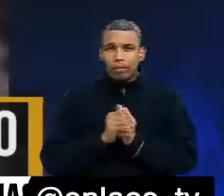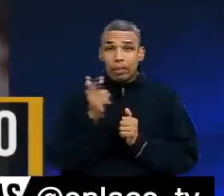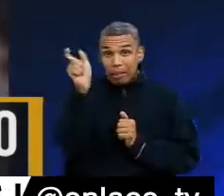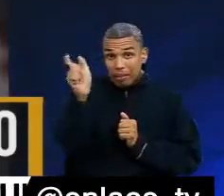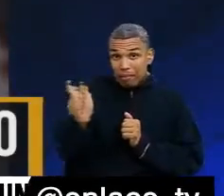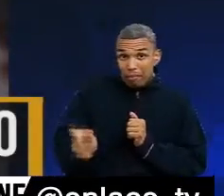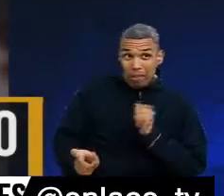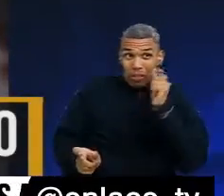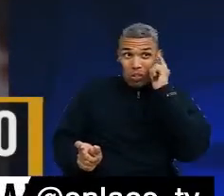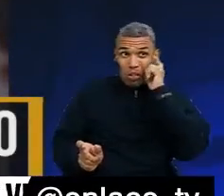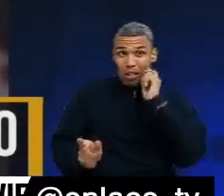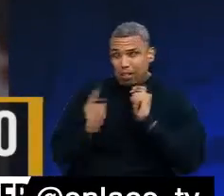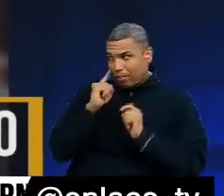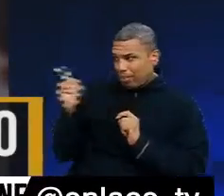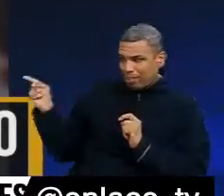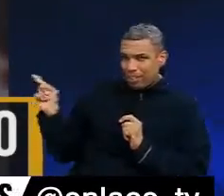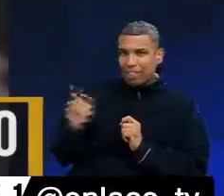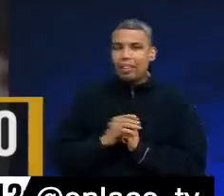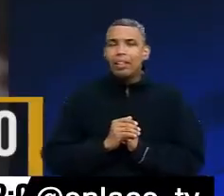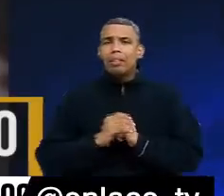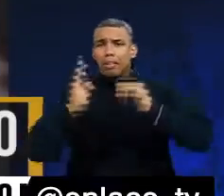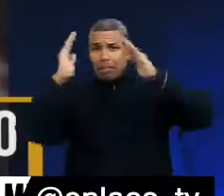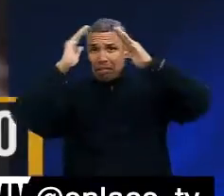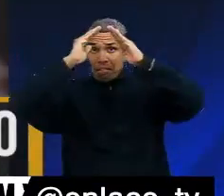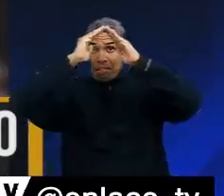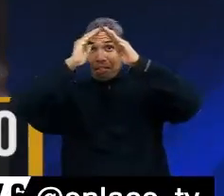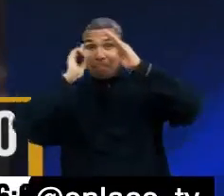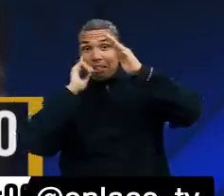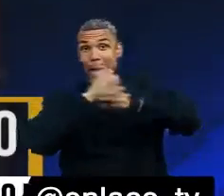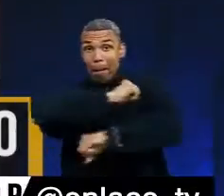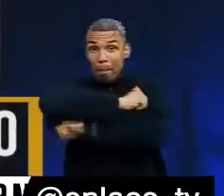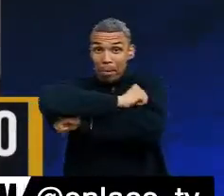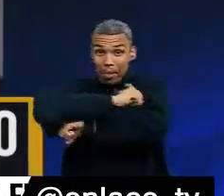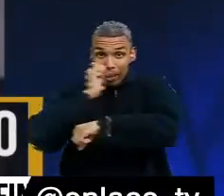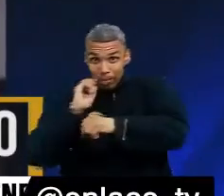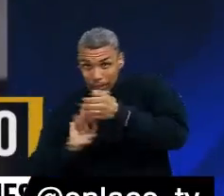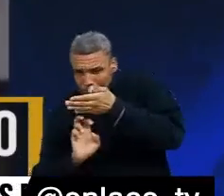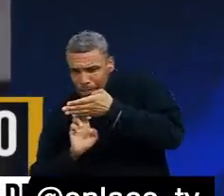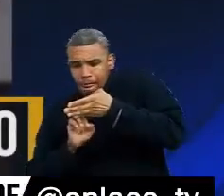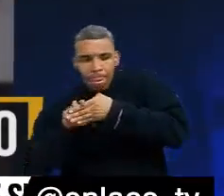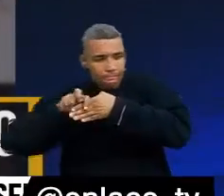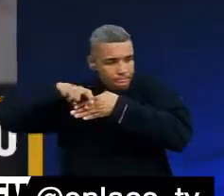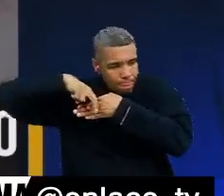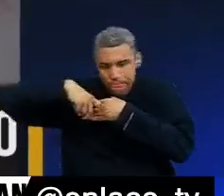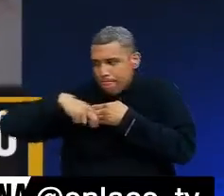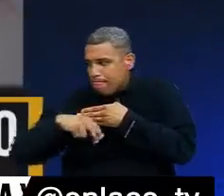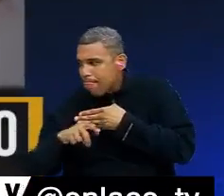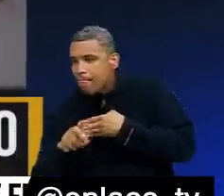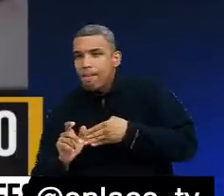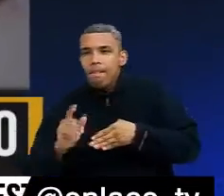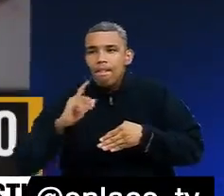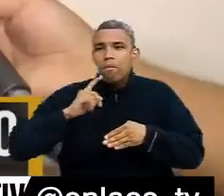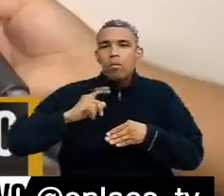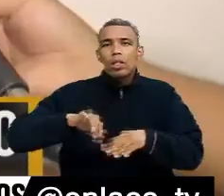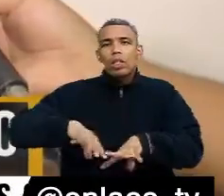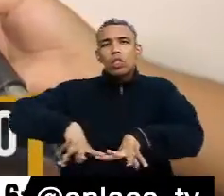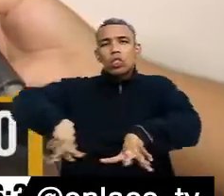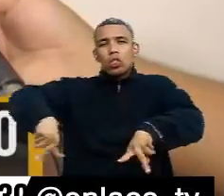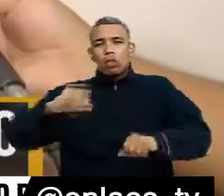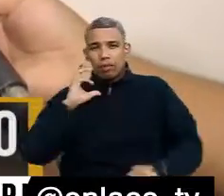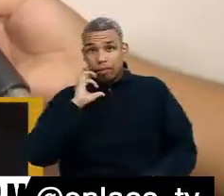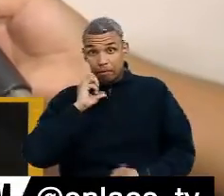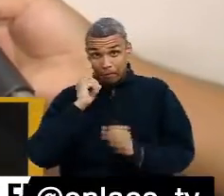de los propietarios de una vivienda del sector e ingresaron por la ventana llevándose varios elementos, entre ellos una picadora de hierro.